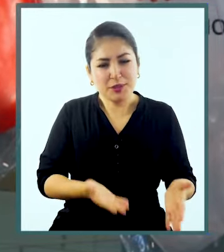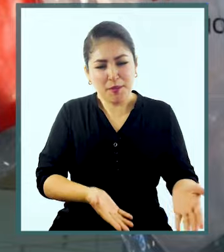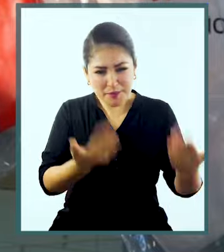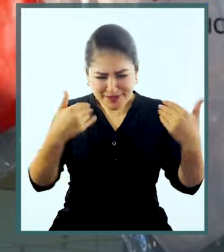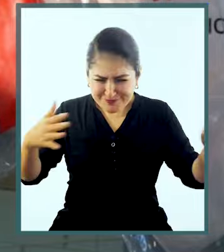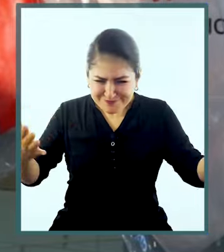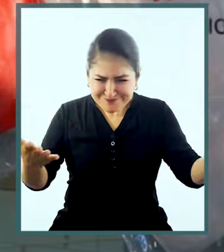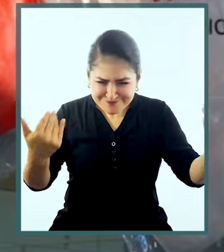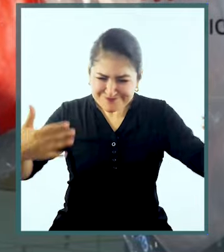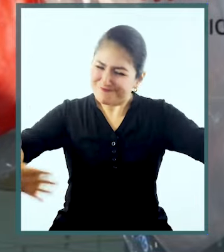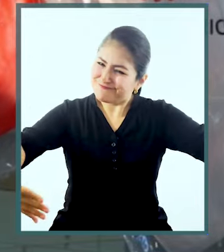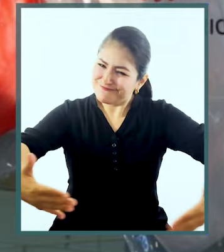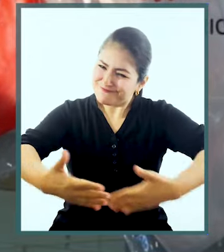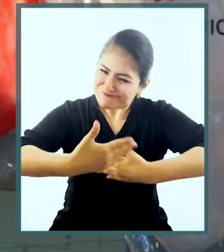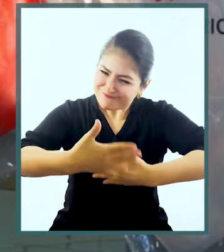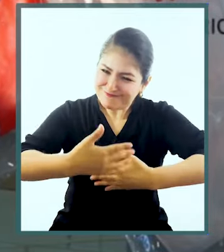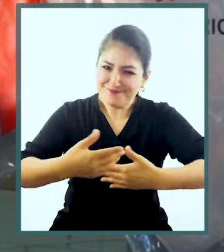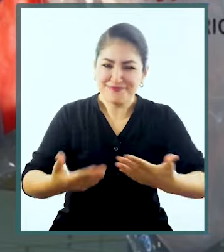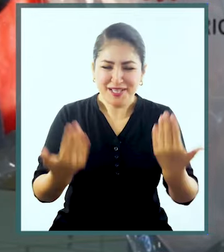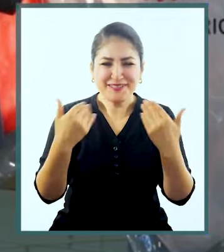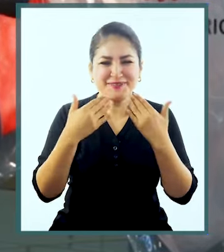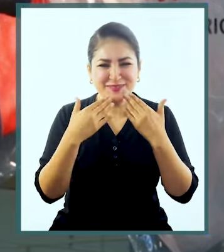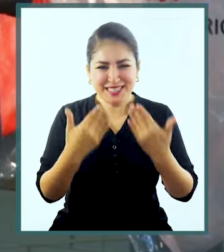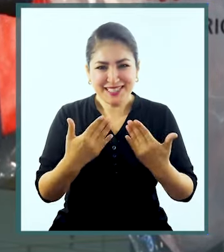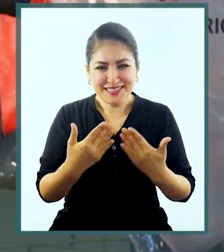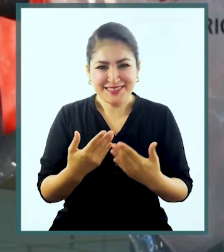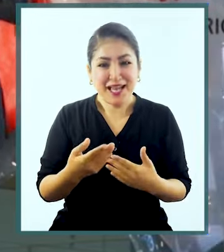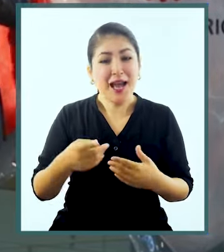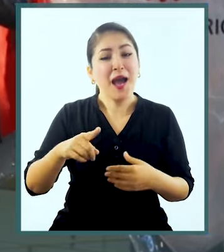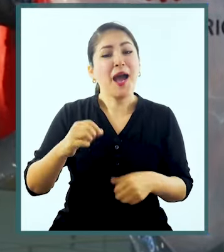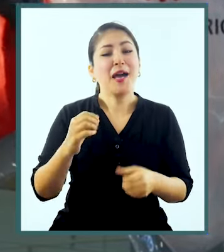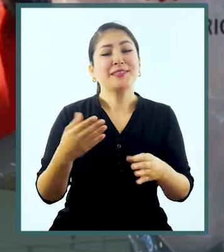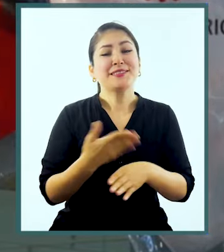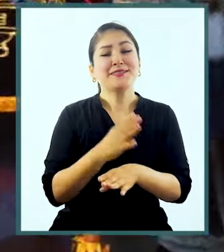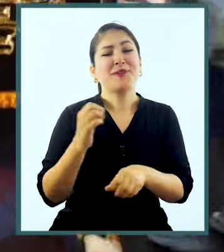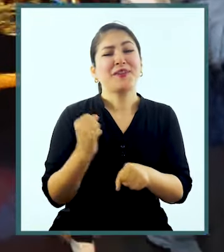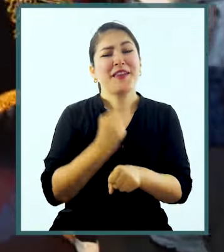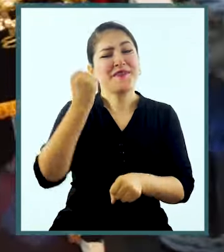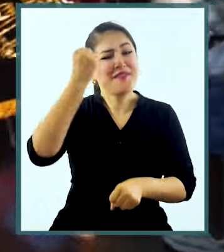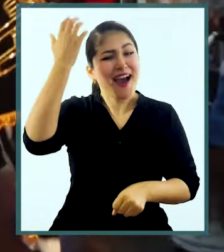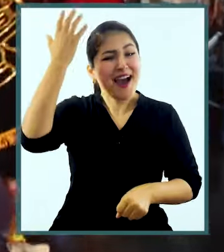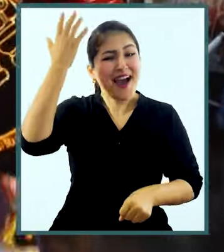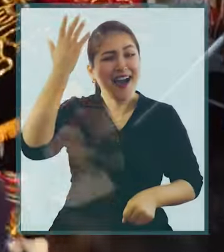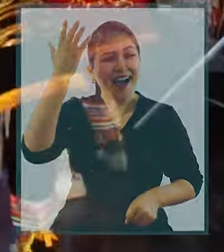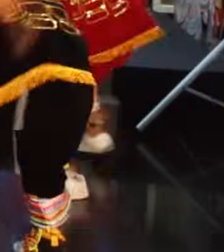con los brazos abiertos. Chimbote les espera. Muchas gracias. Y que viva Chimbote.